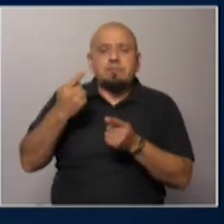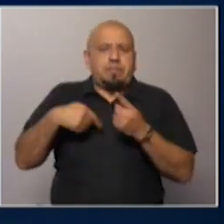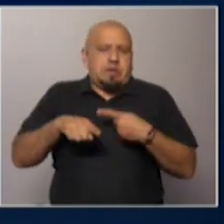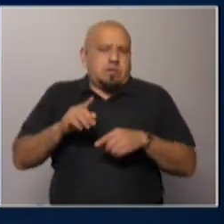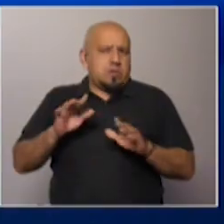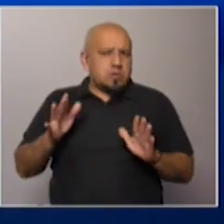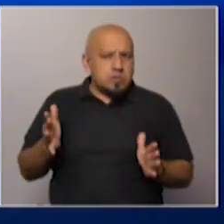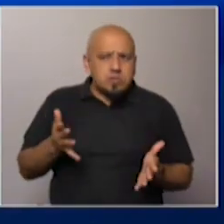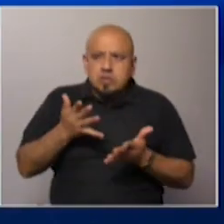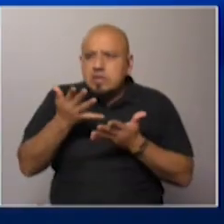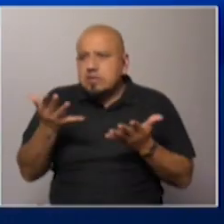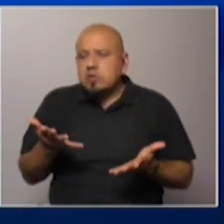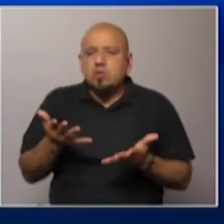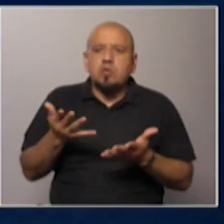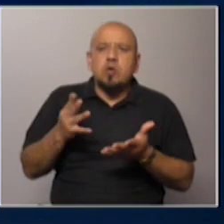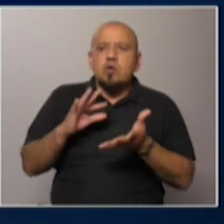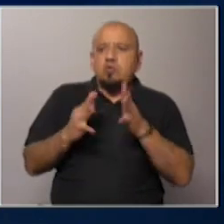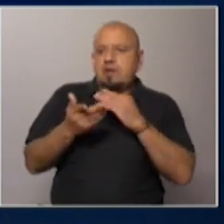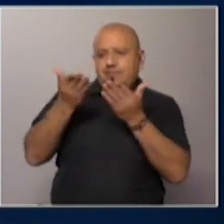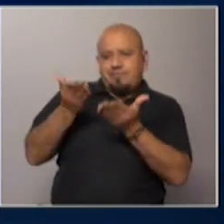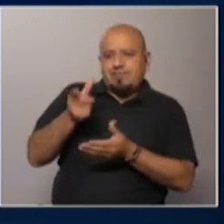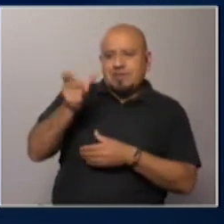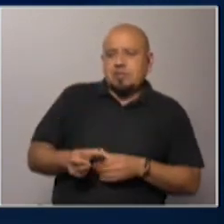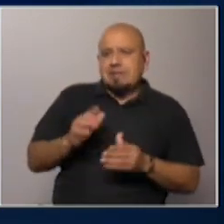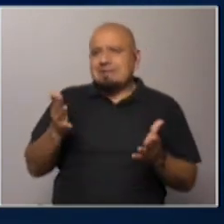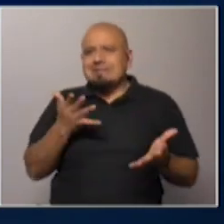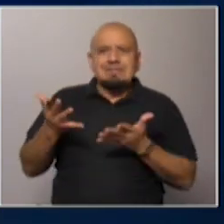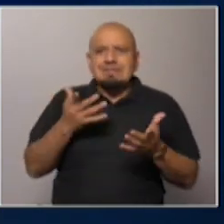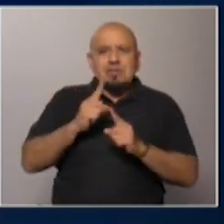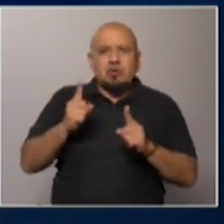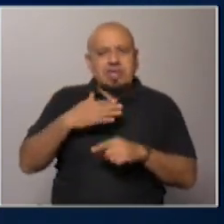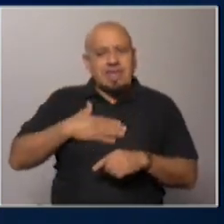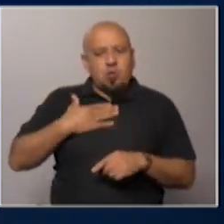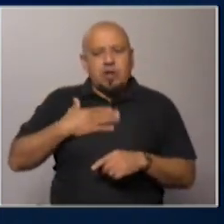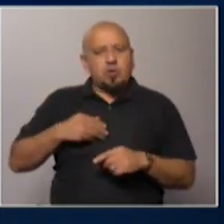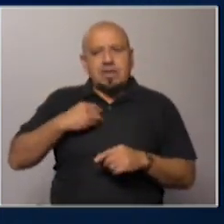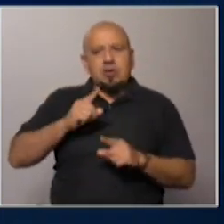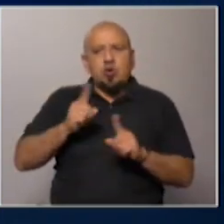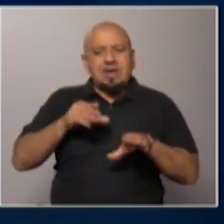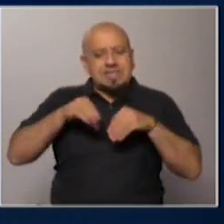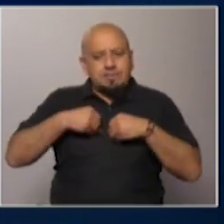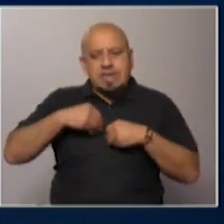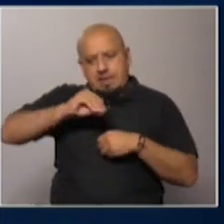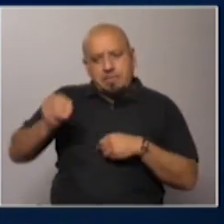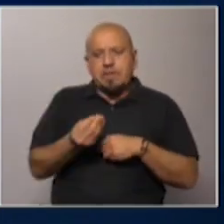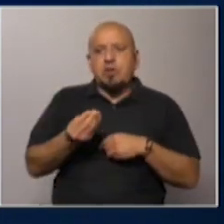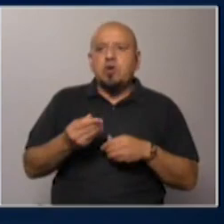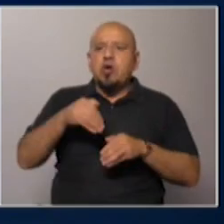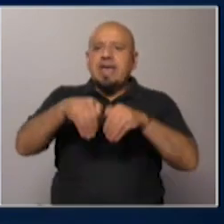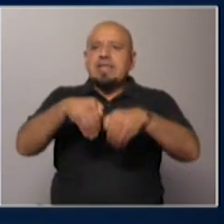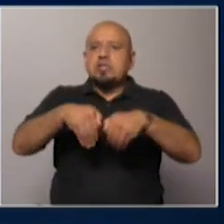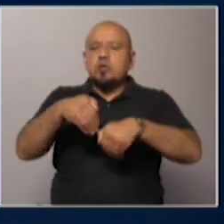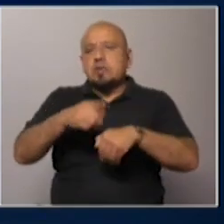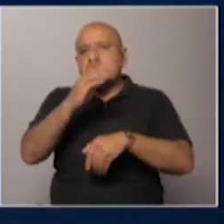digamos el golpe de gracia queda una persona descontenta despechada y sobre todo muy contrariada tras lo que ha sido el resultado electoral